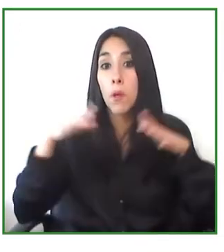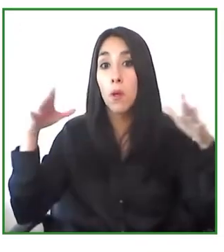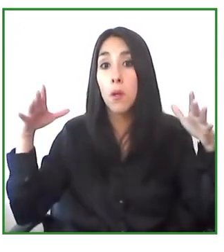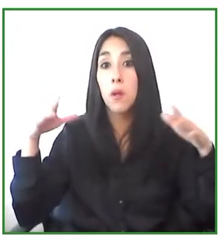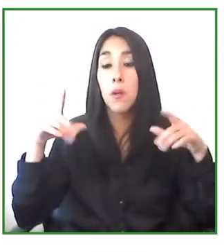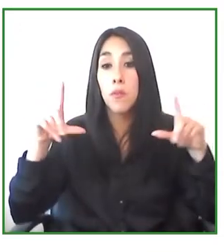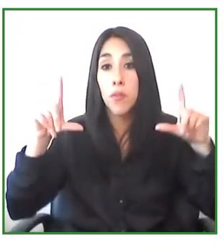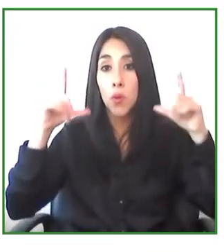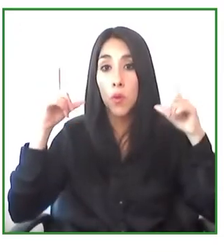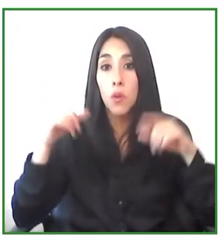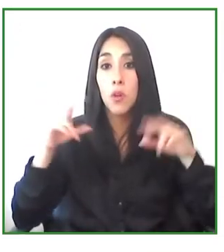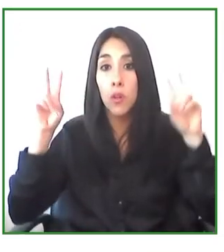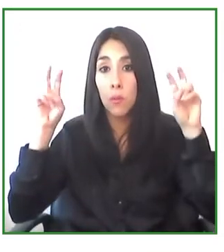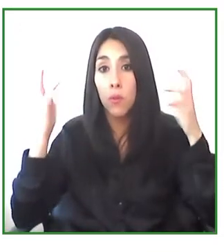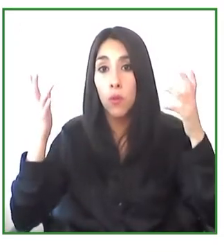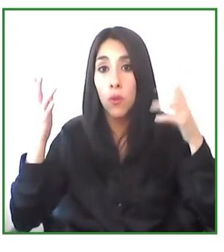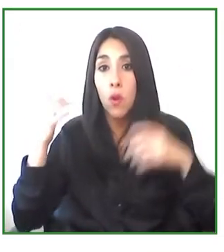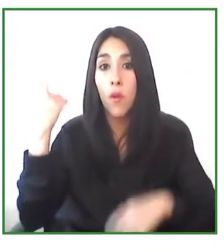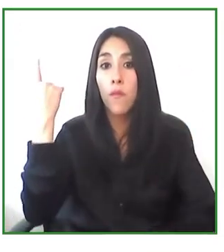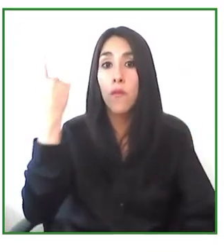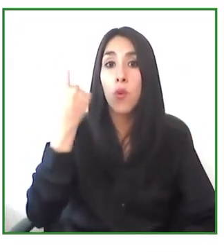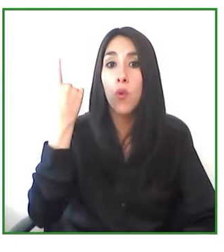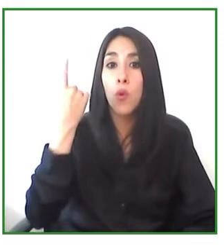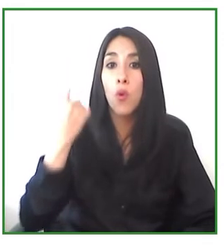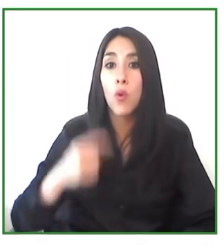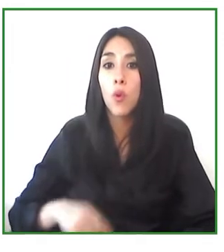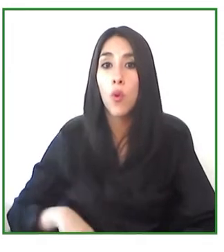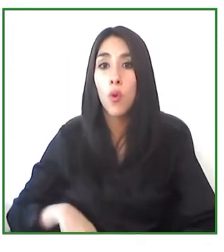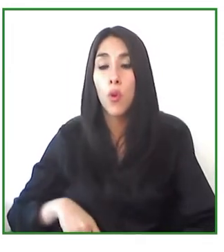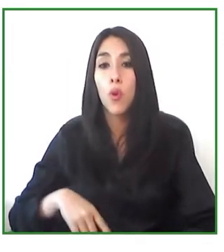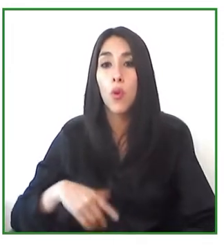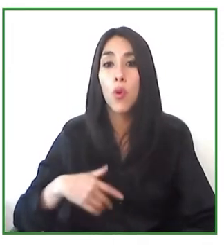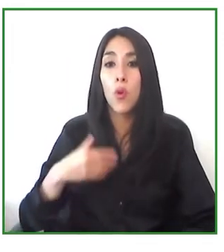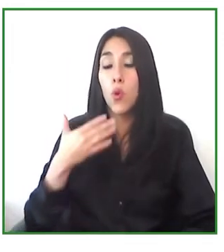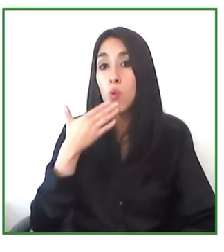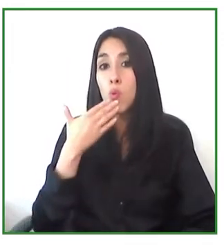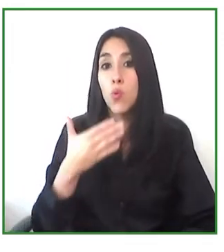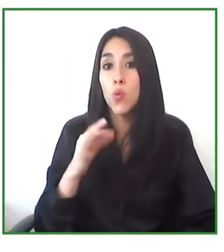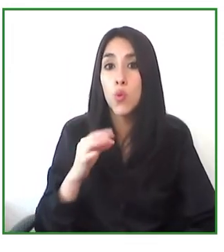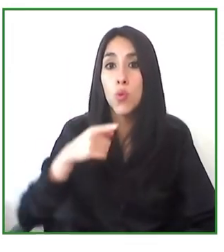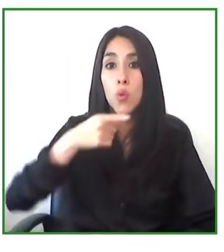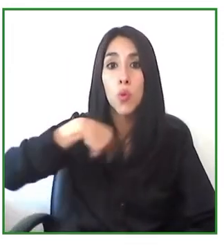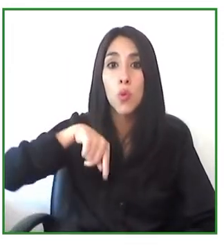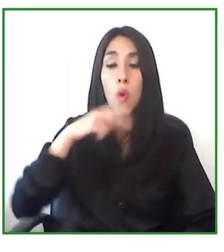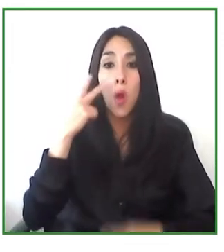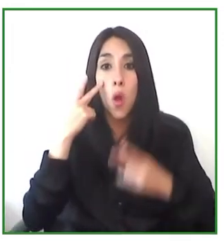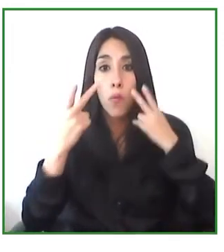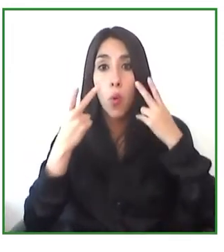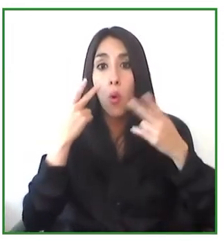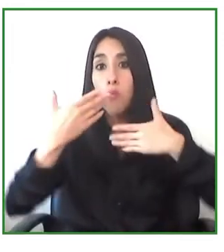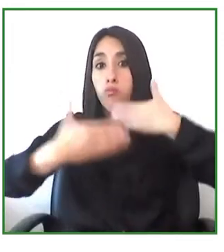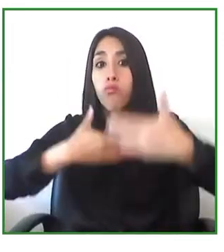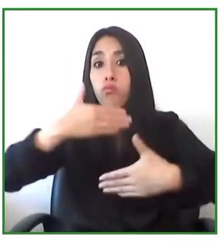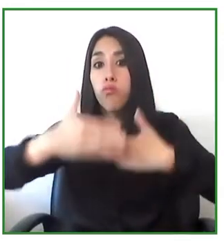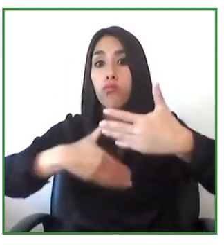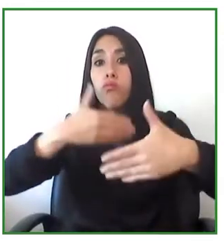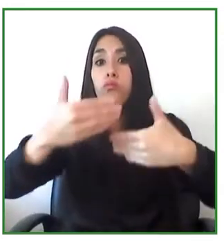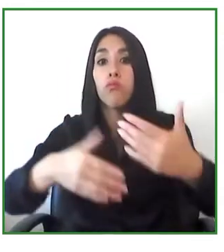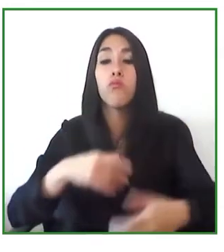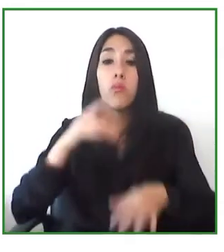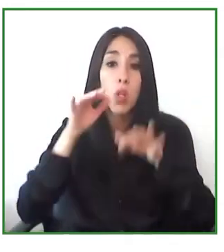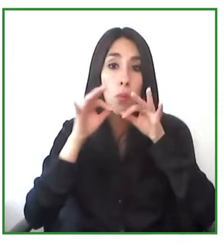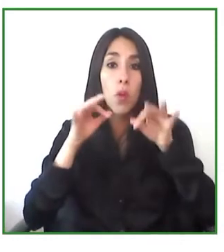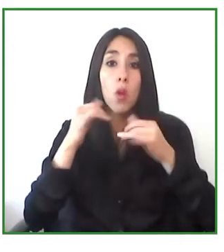y qué bueno ver que estamos avanzando en esa dirección. Les quiero recordar que yo estoy acá al lado de Paloma